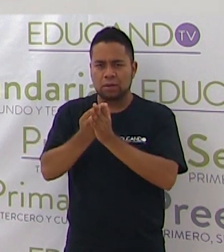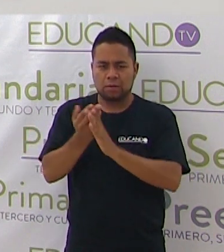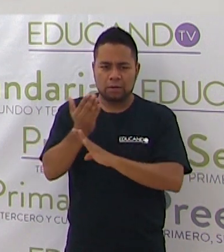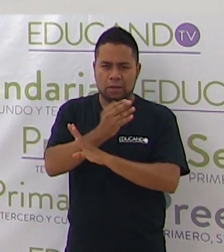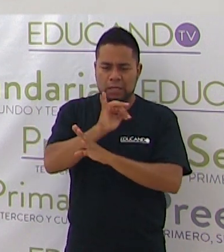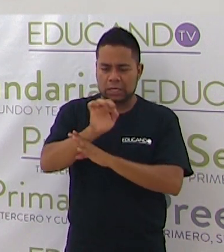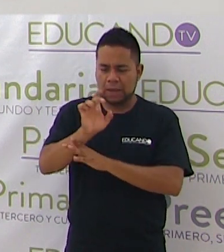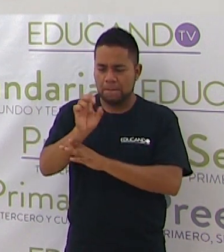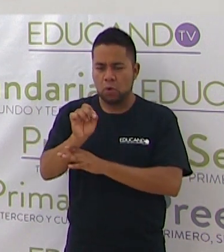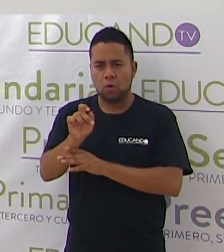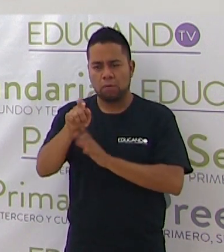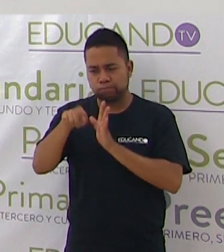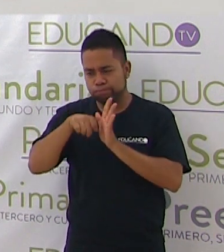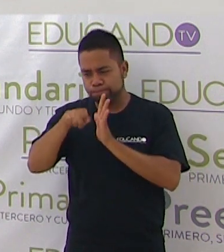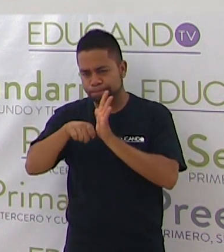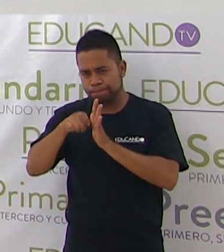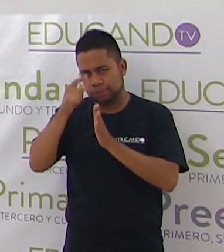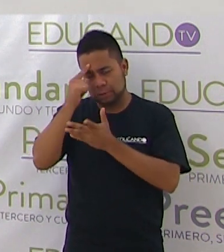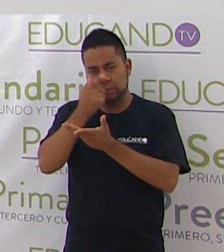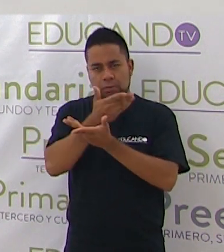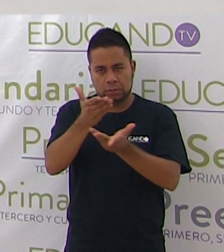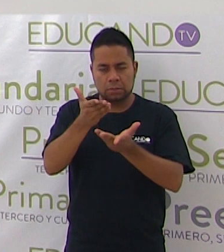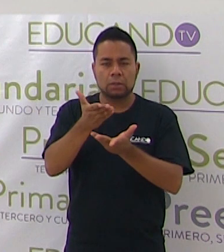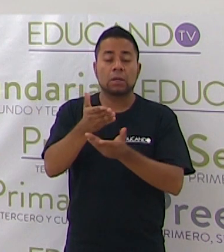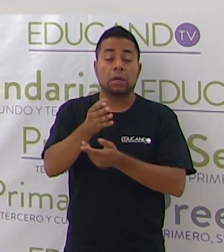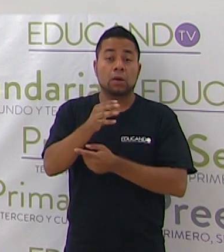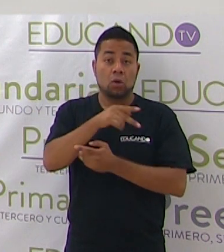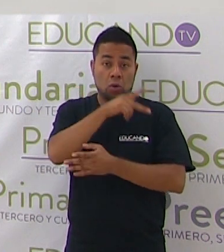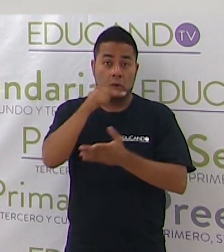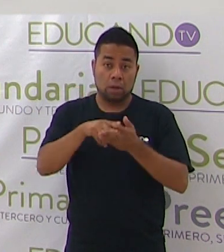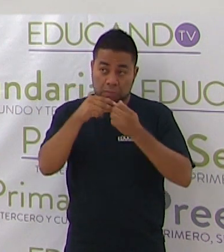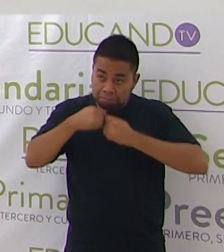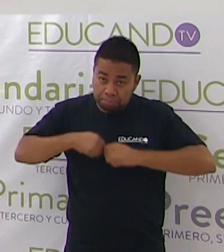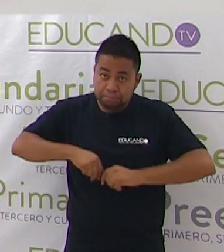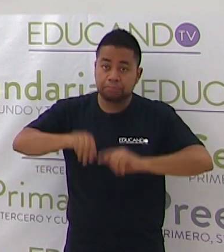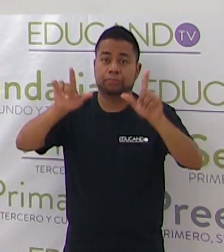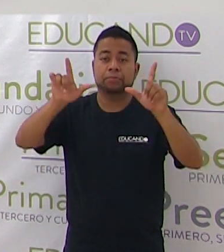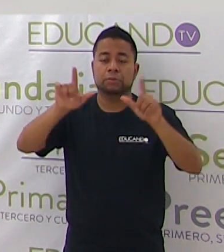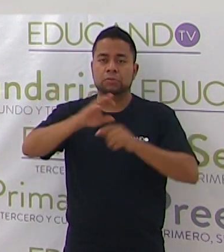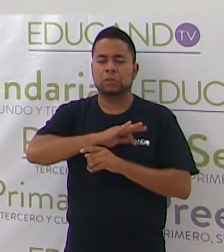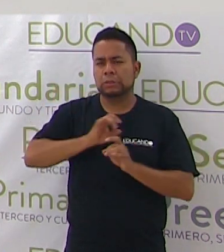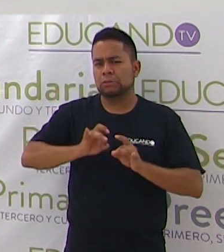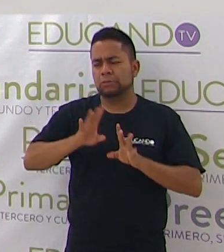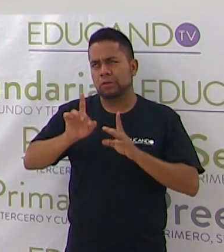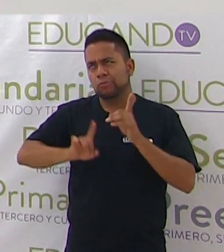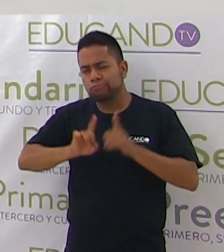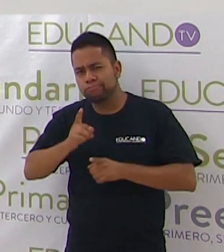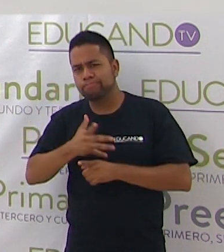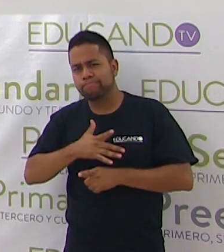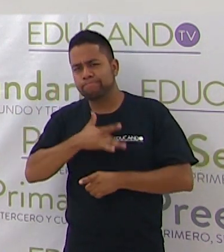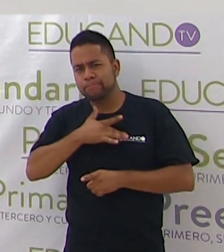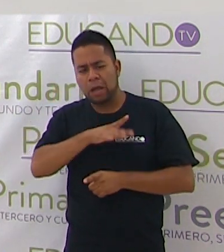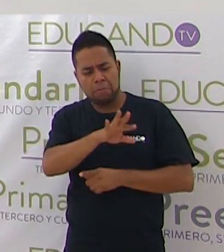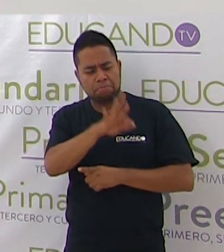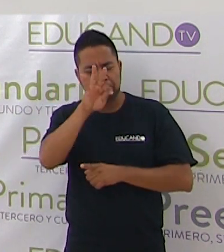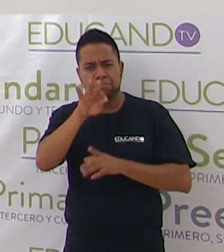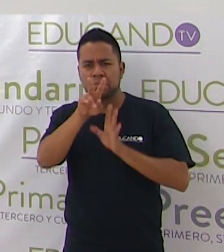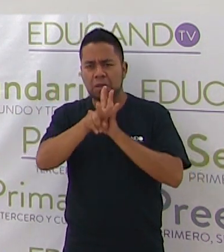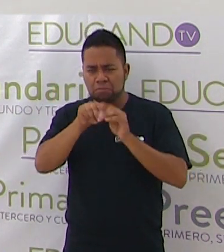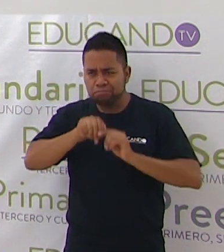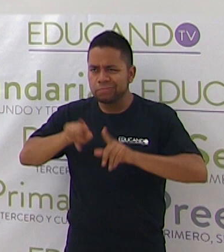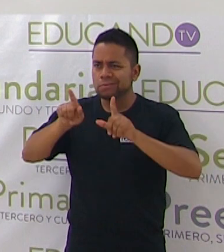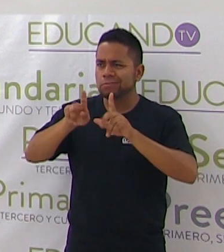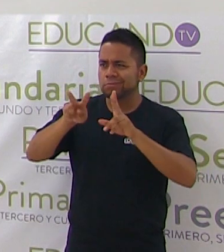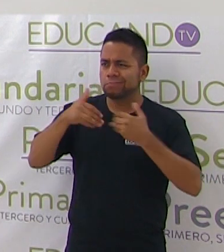producido para ustedes. Y ahí pueden volver a ver, pues si les quedó alguna duda. Muy bien, pues echen